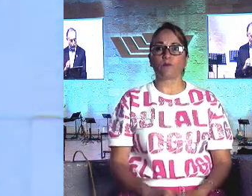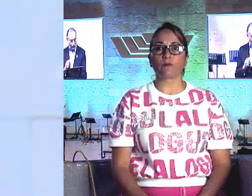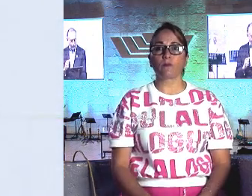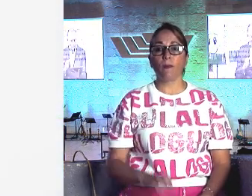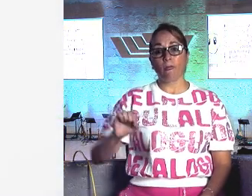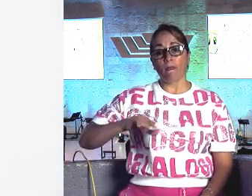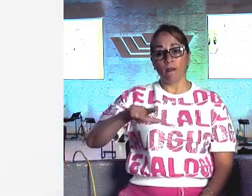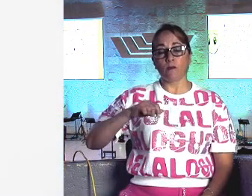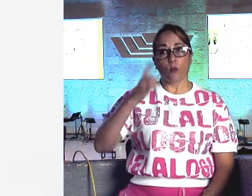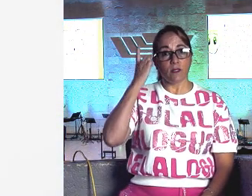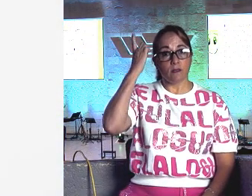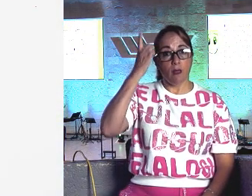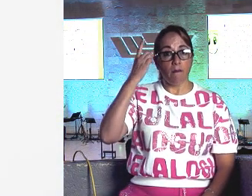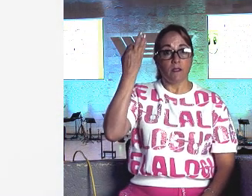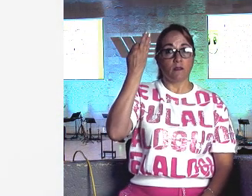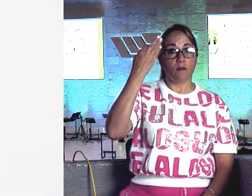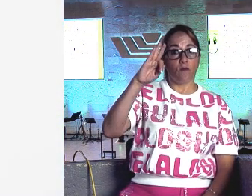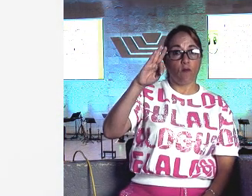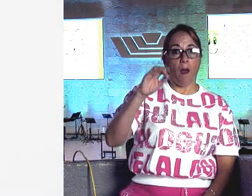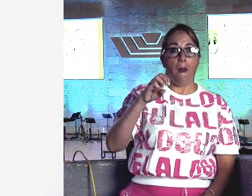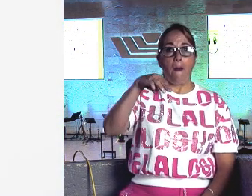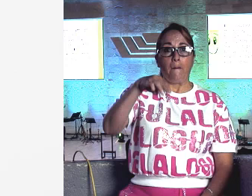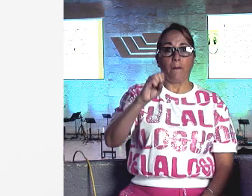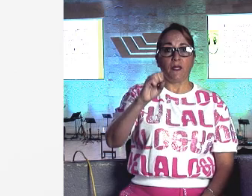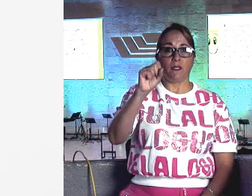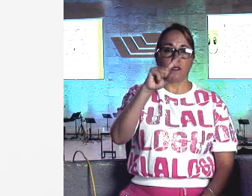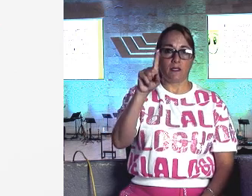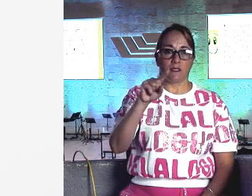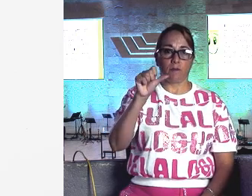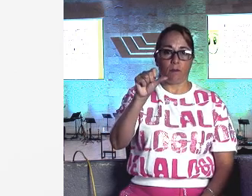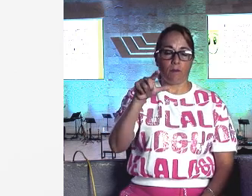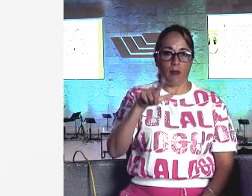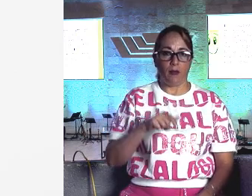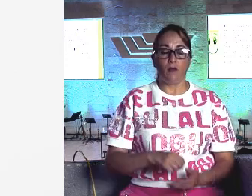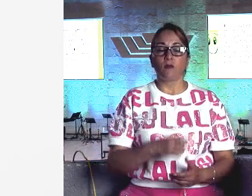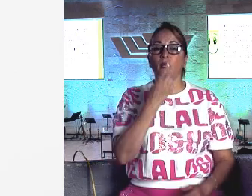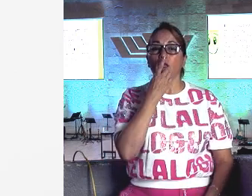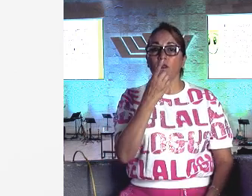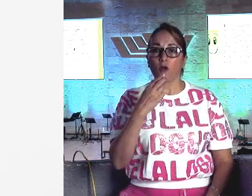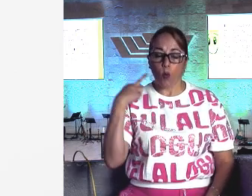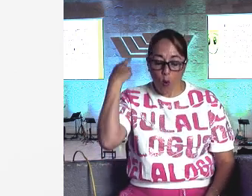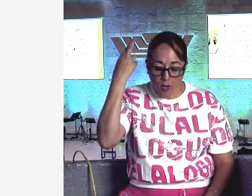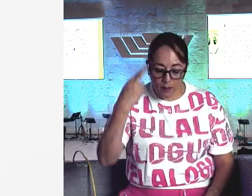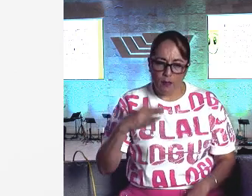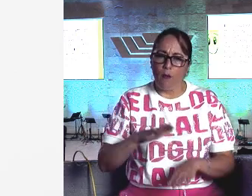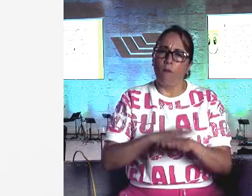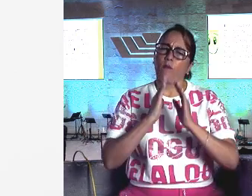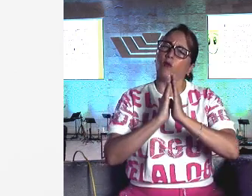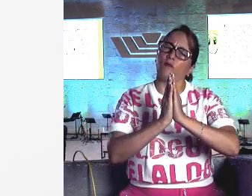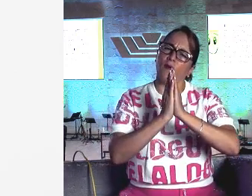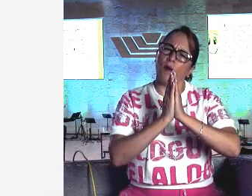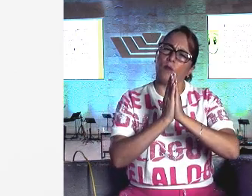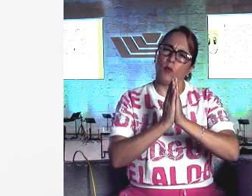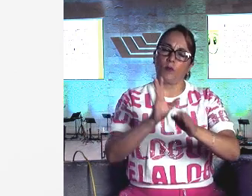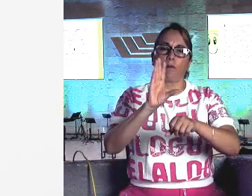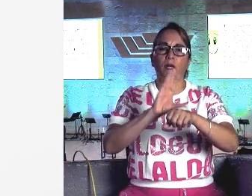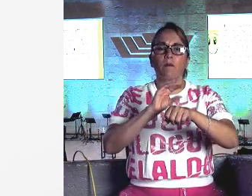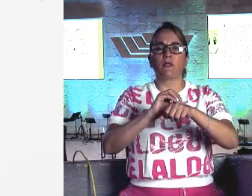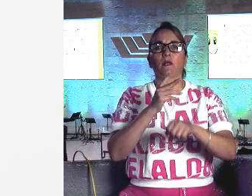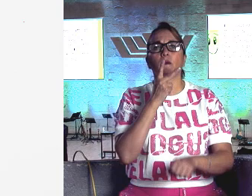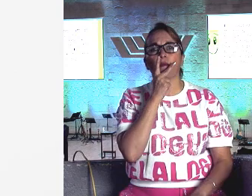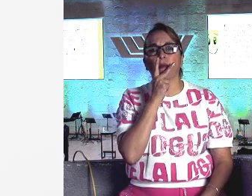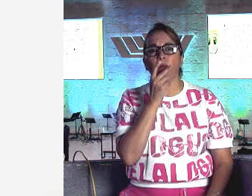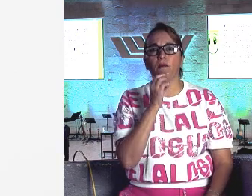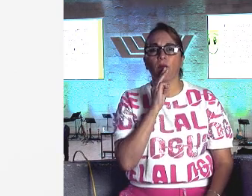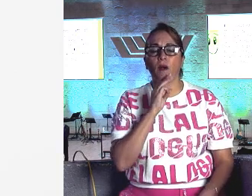Después David se dirigió a Mizpa de Moab, donde le pidió al rey: por favor, permite que mi padre y mi madre vivan